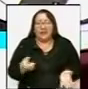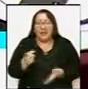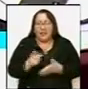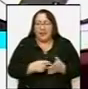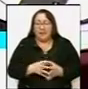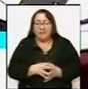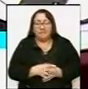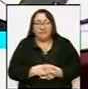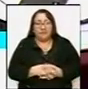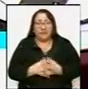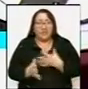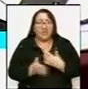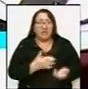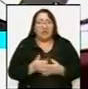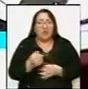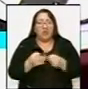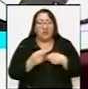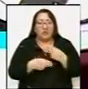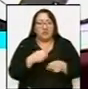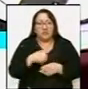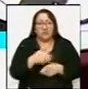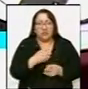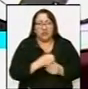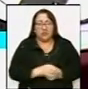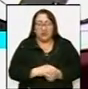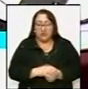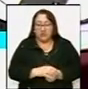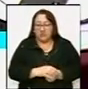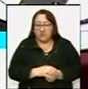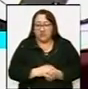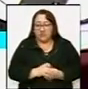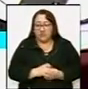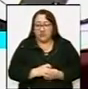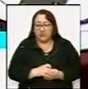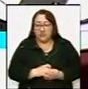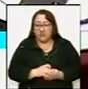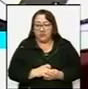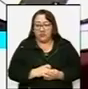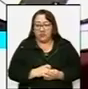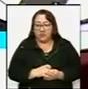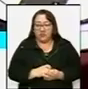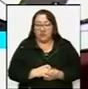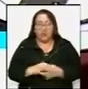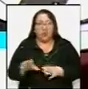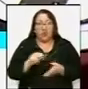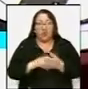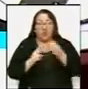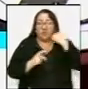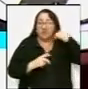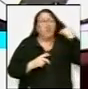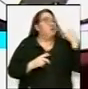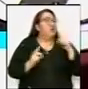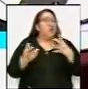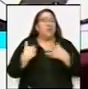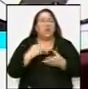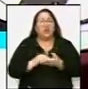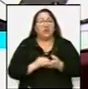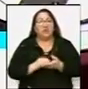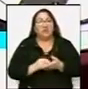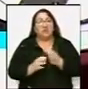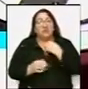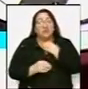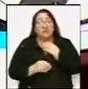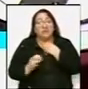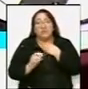el listado está en manos del Jurado Nacional de Elecciones, lo único que le corresponde hacer al partido es actualizarlo. Si el partido no quiere actualizarlo, no